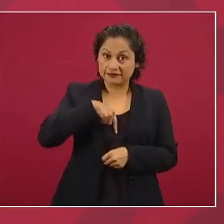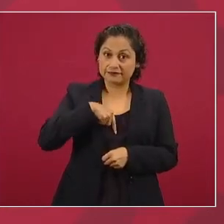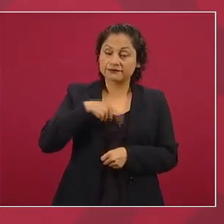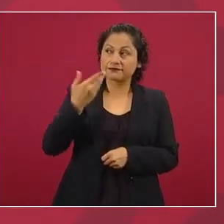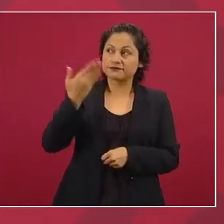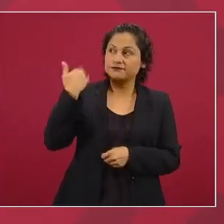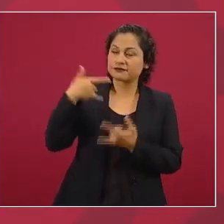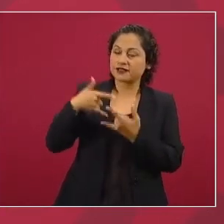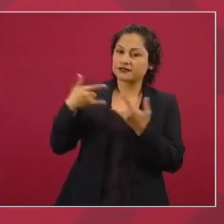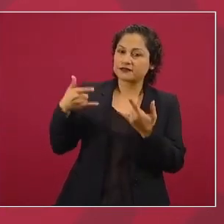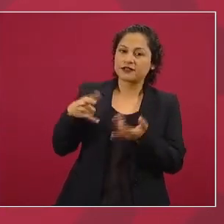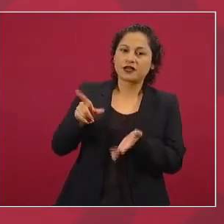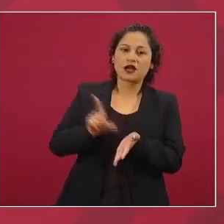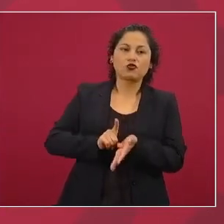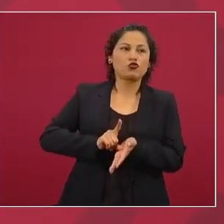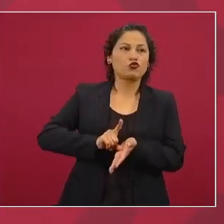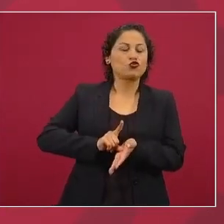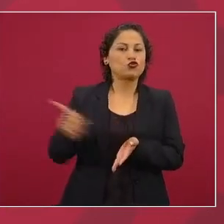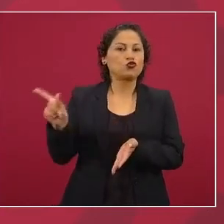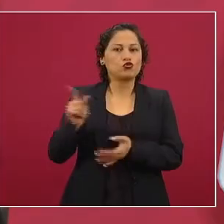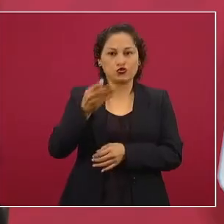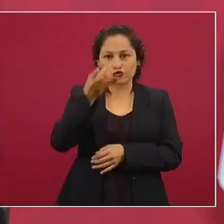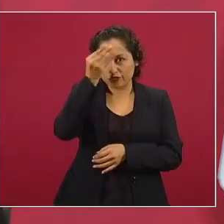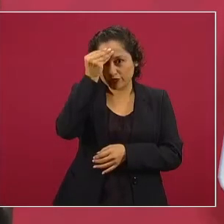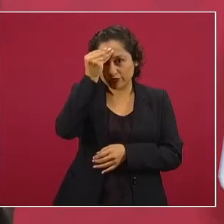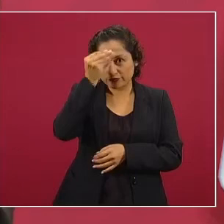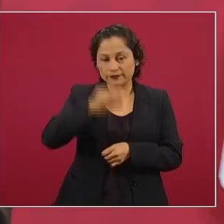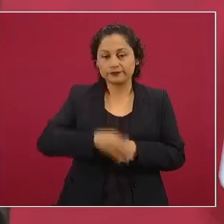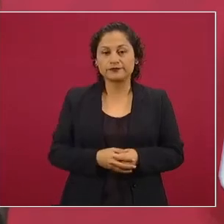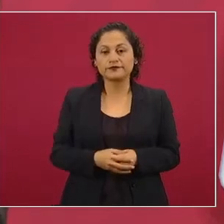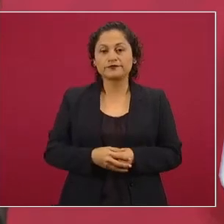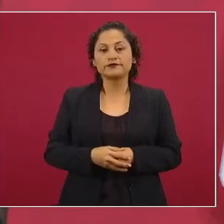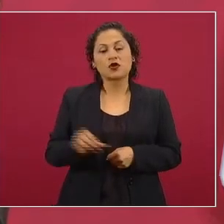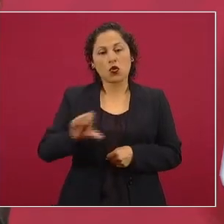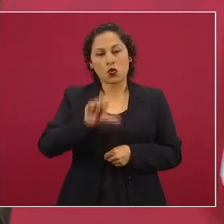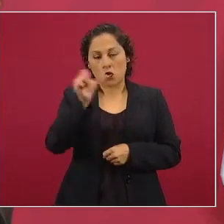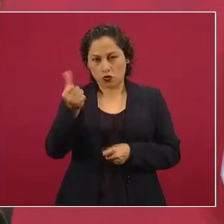una gran enseñanza. La segunda,